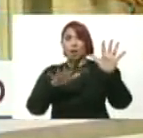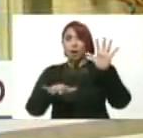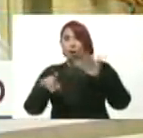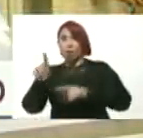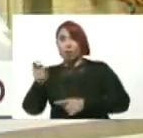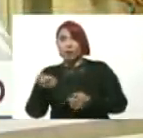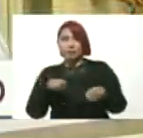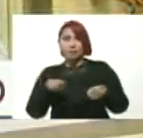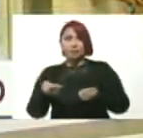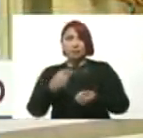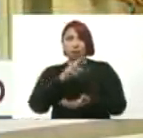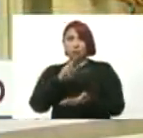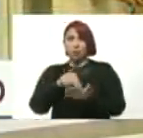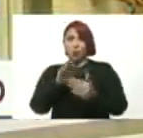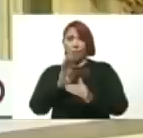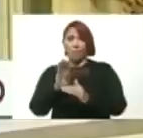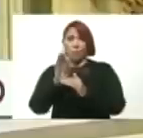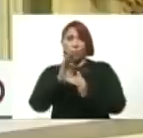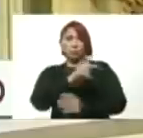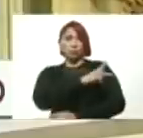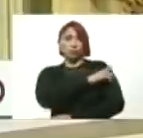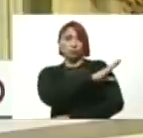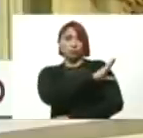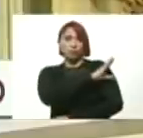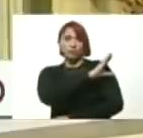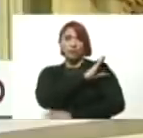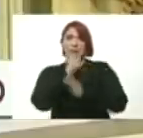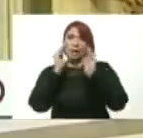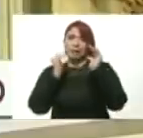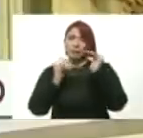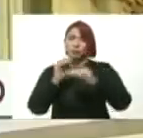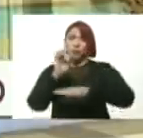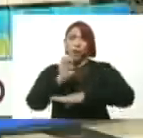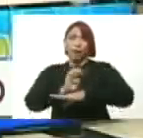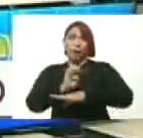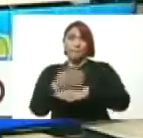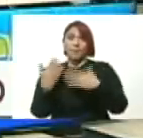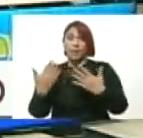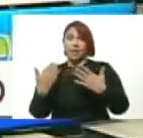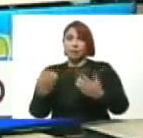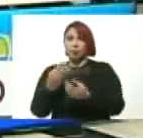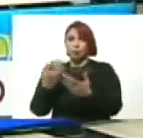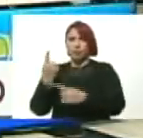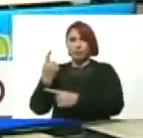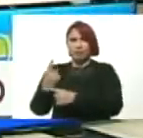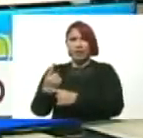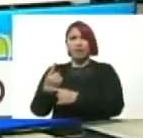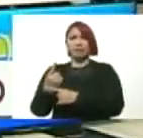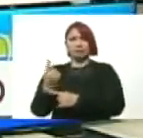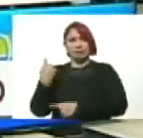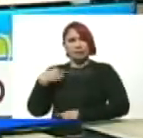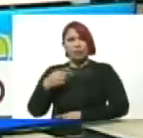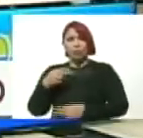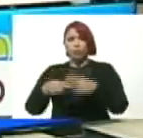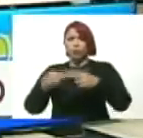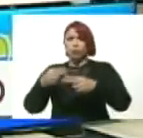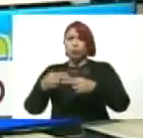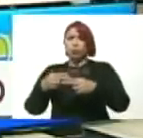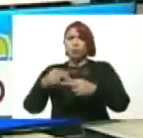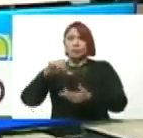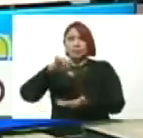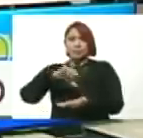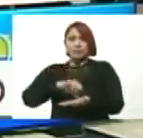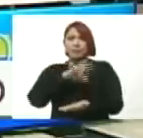el servicio nacional de protección civil de atención de emergencia ustedes deberían tener construir un centro